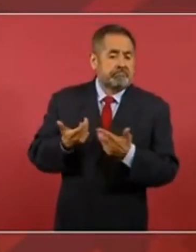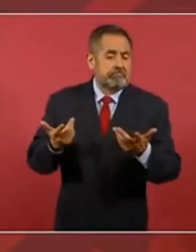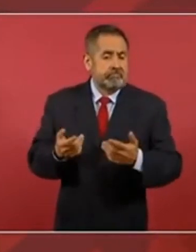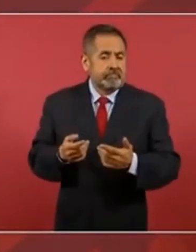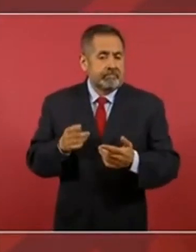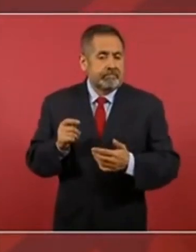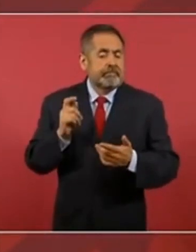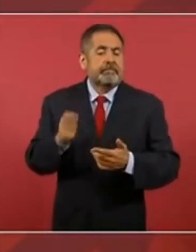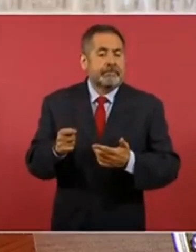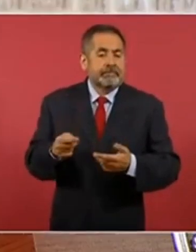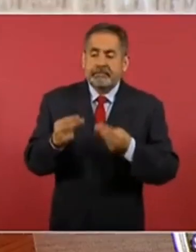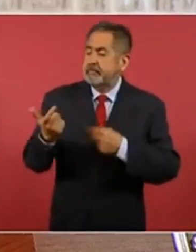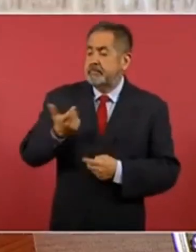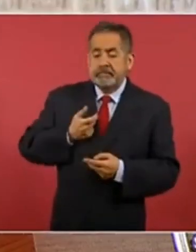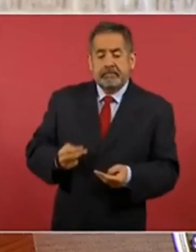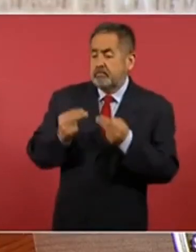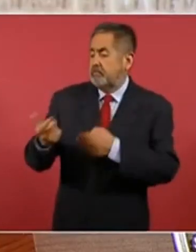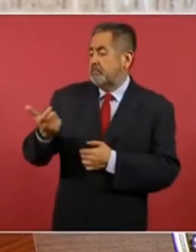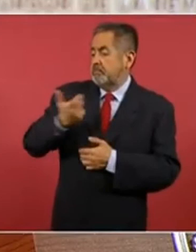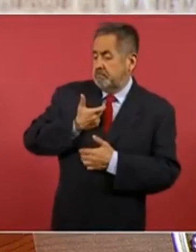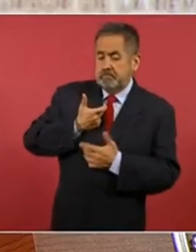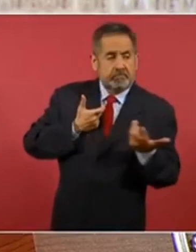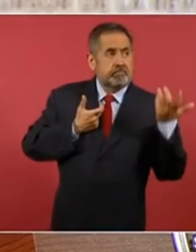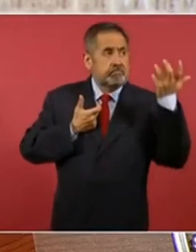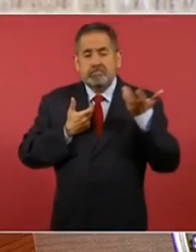pues es el negocio.